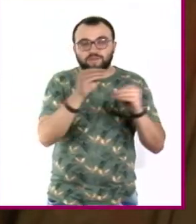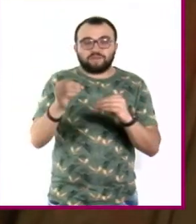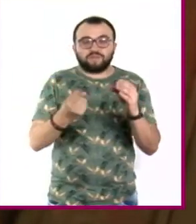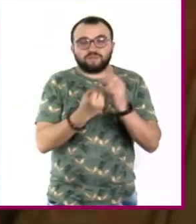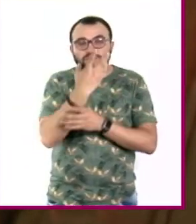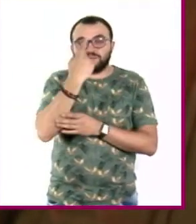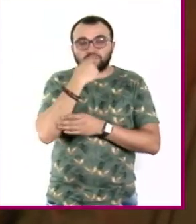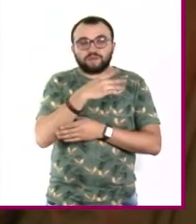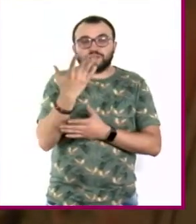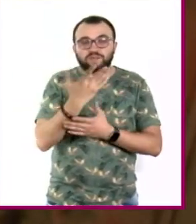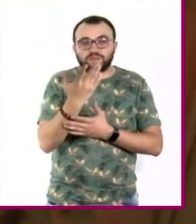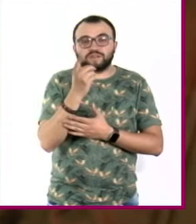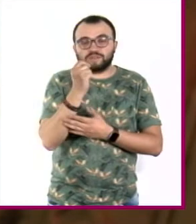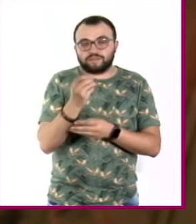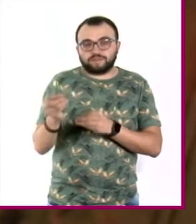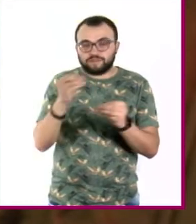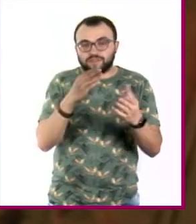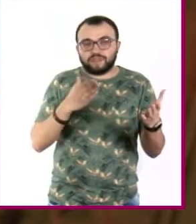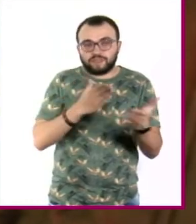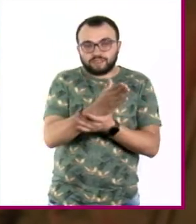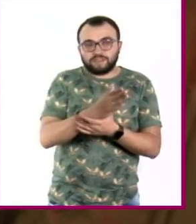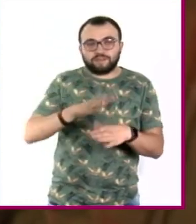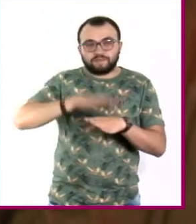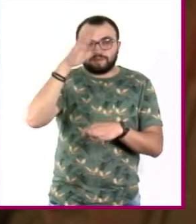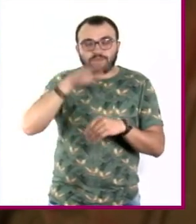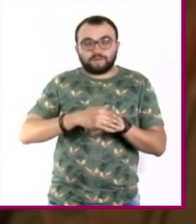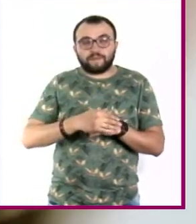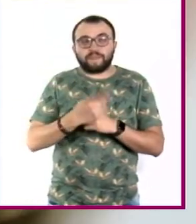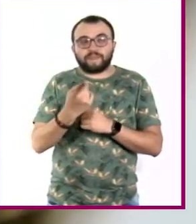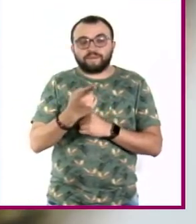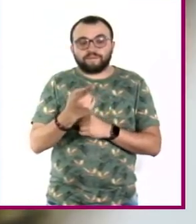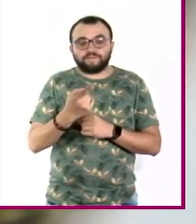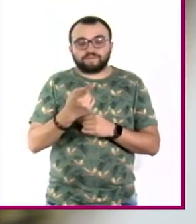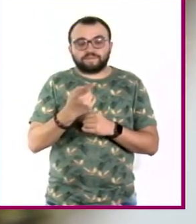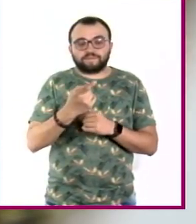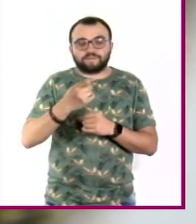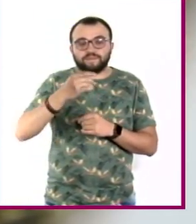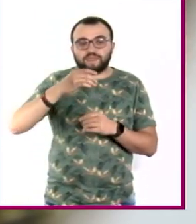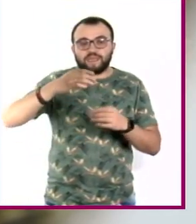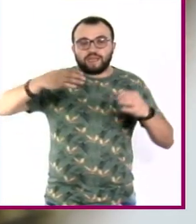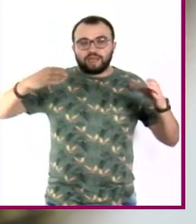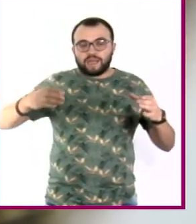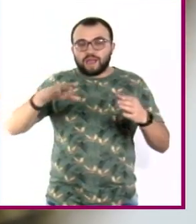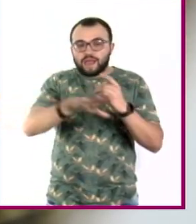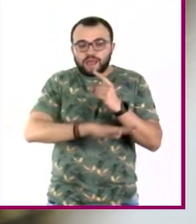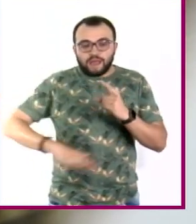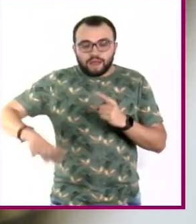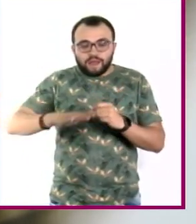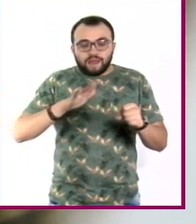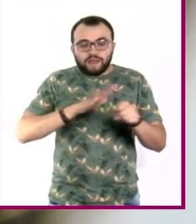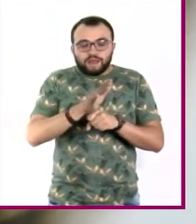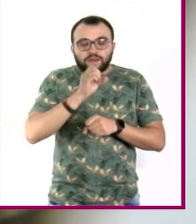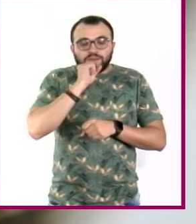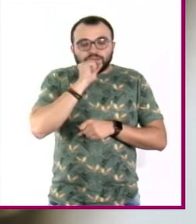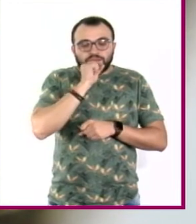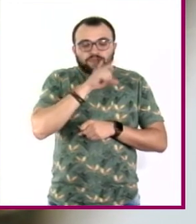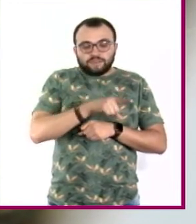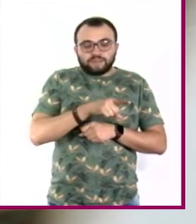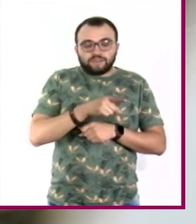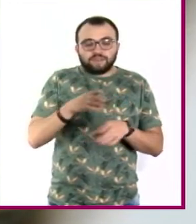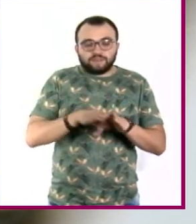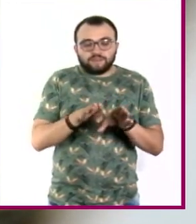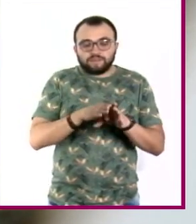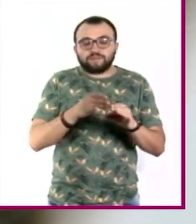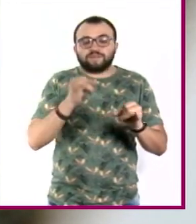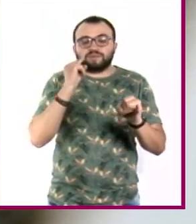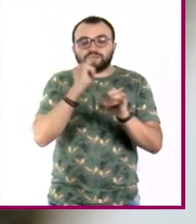una canasta básica digital que incluya un teléfono celular, un ordenador portátil y una tableta junto a un plan de acceso a banda